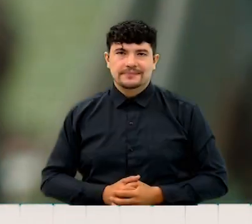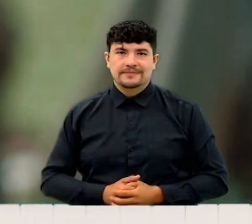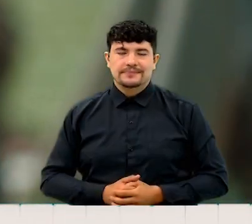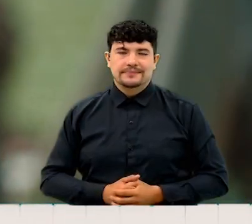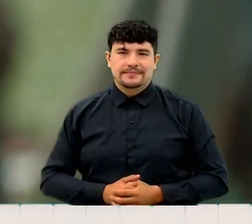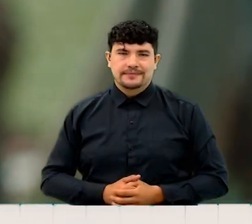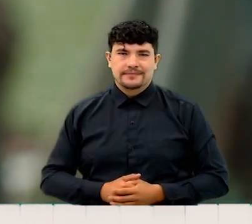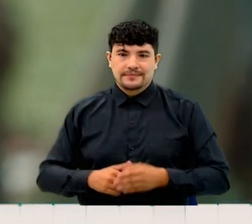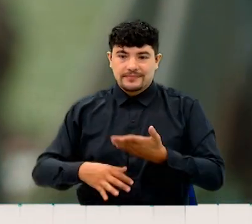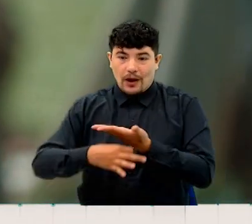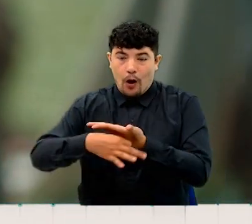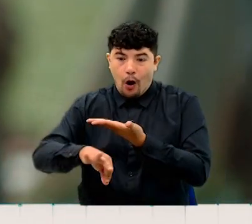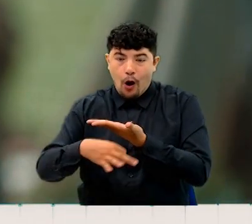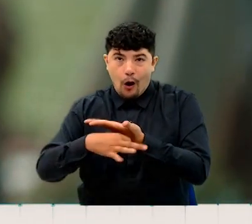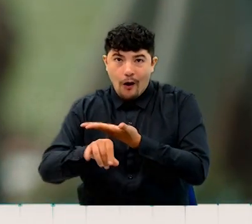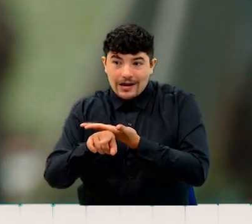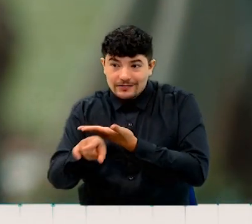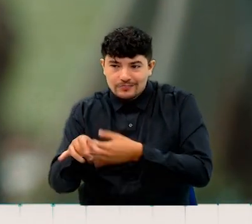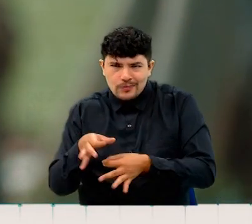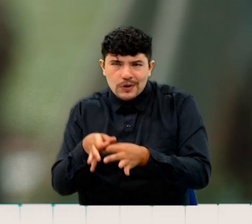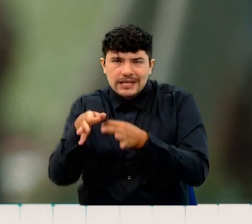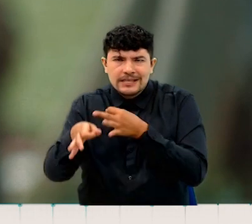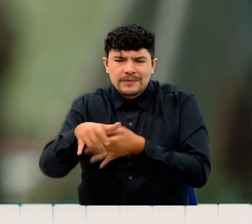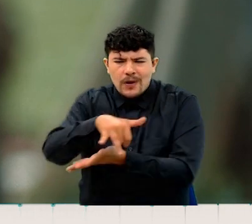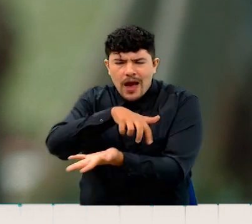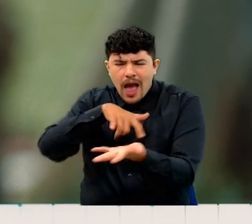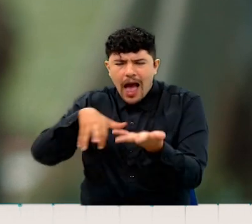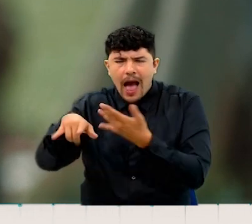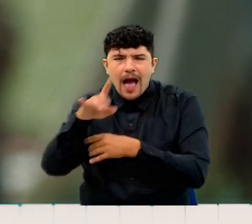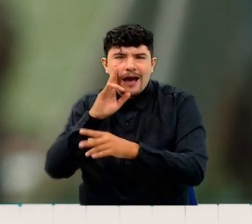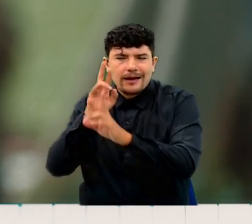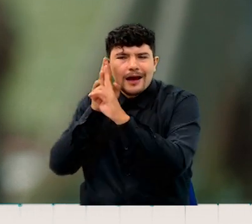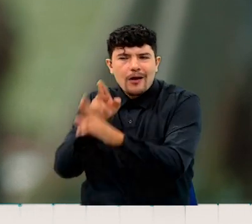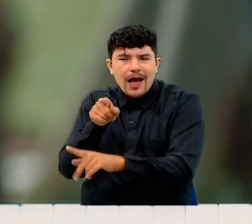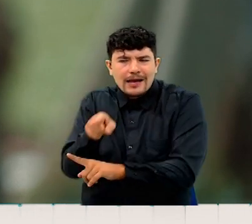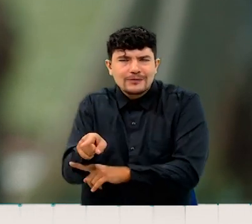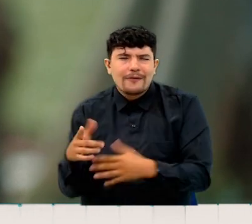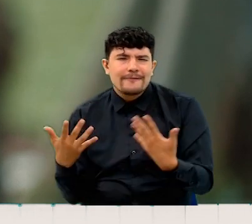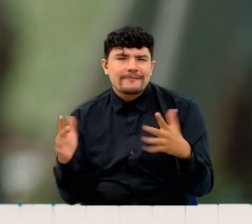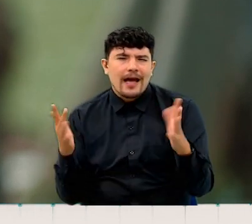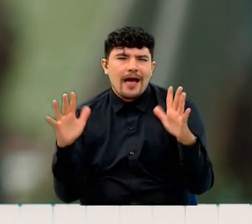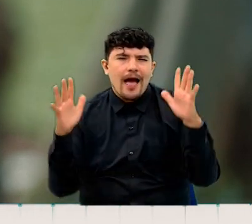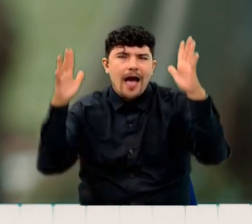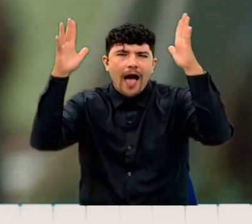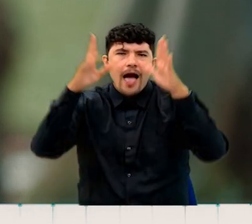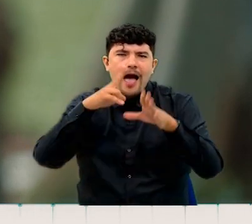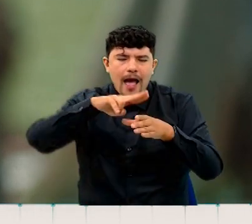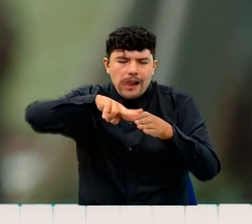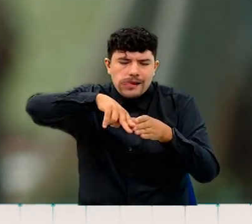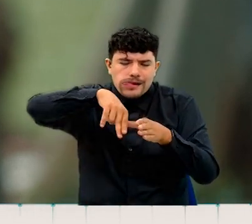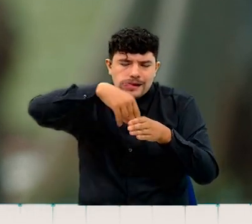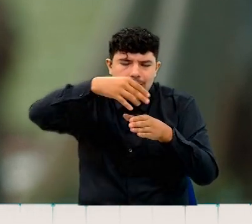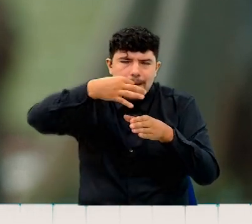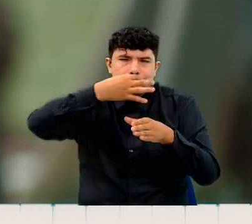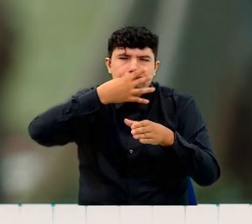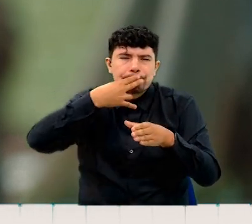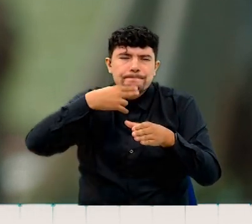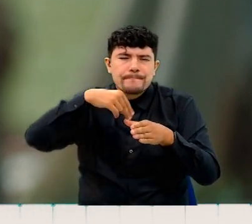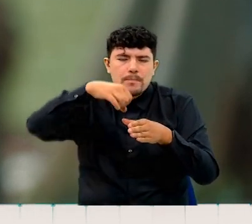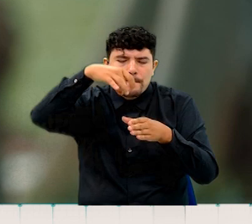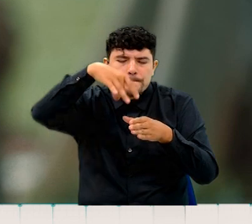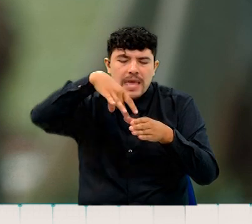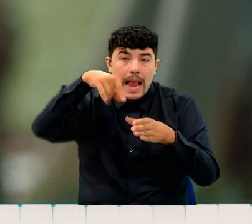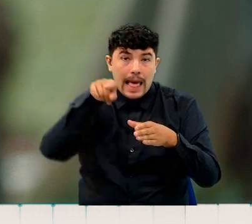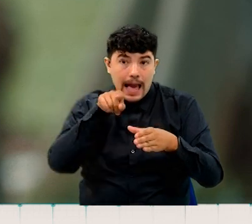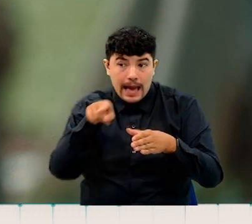Oiva es un municipio de Santander reconocido por su Festival de la Miel, un producto que generan las abejas y al que estamos